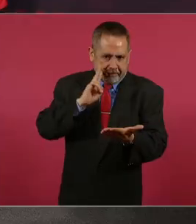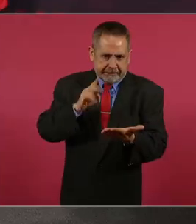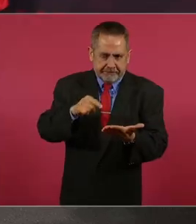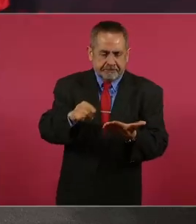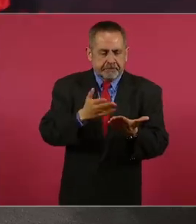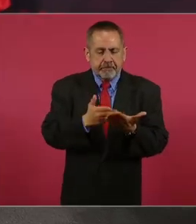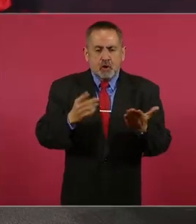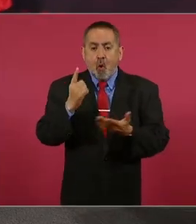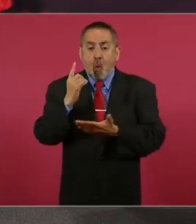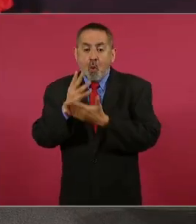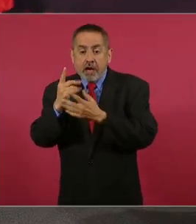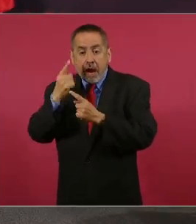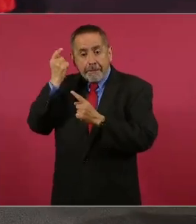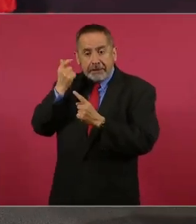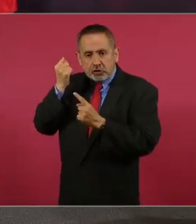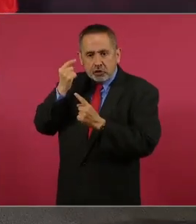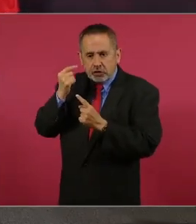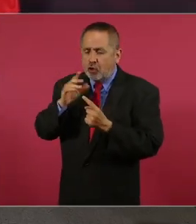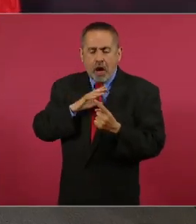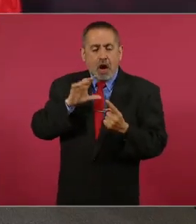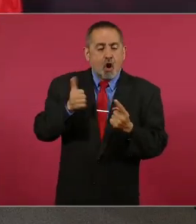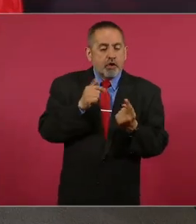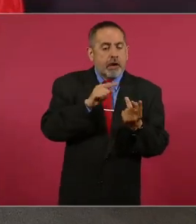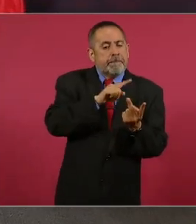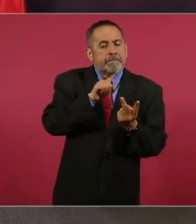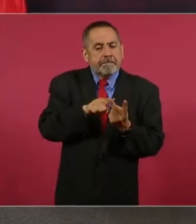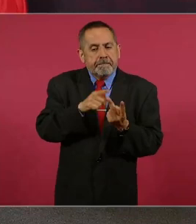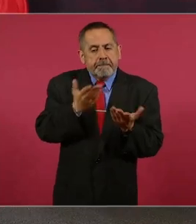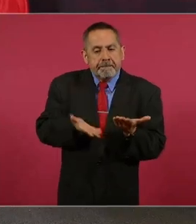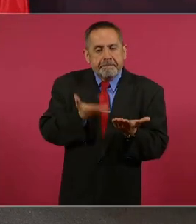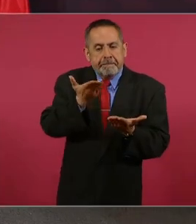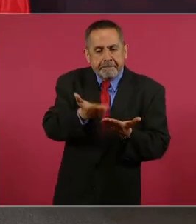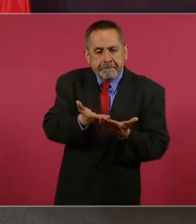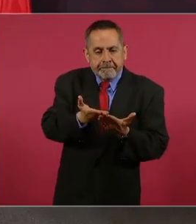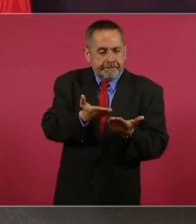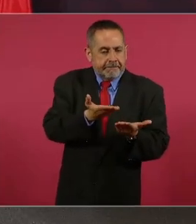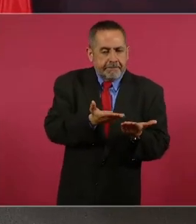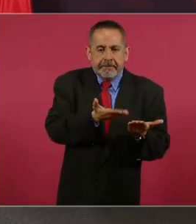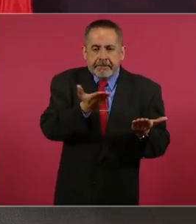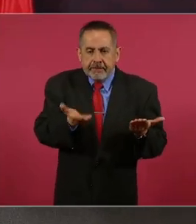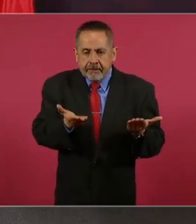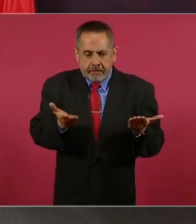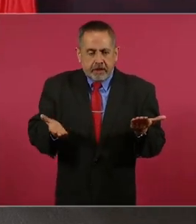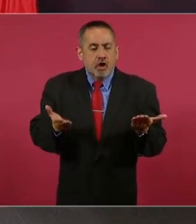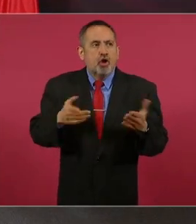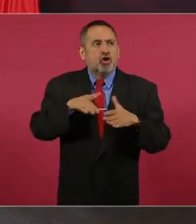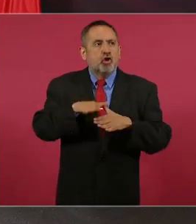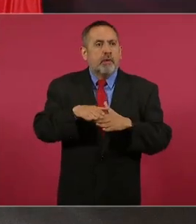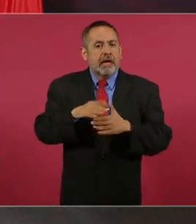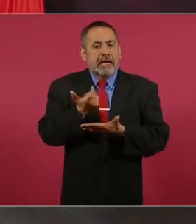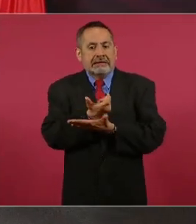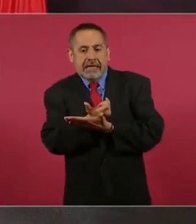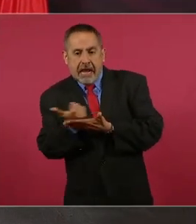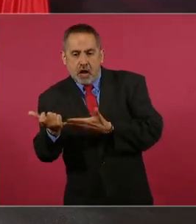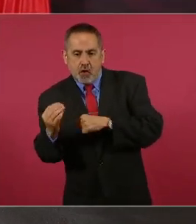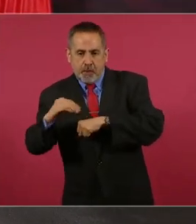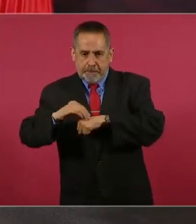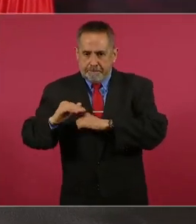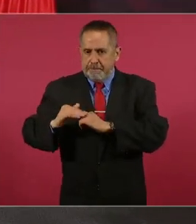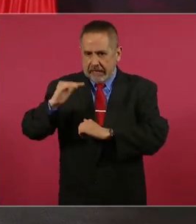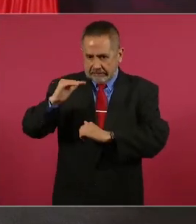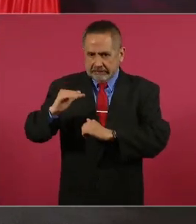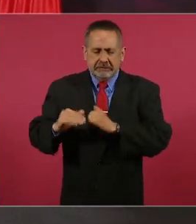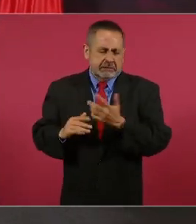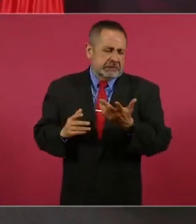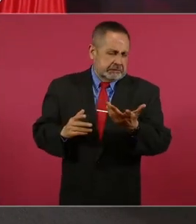esta de pensiones, es también la que tiene que ver con el aumento al salario mínimo,